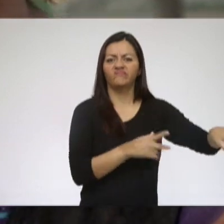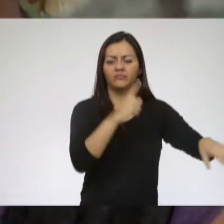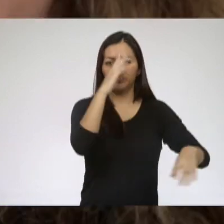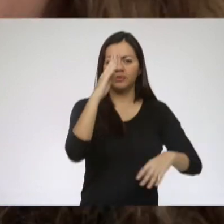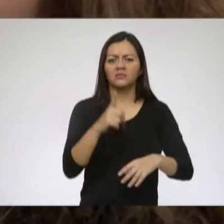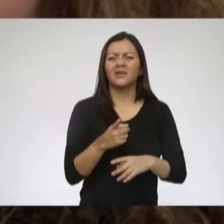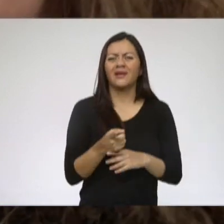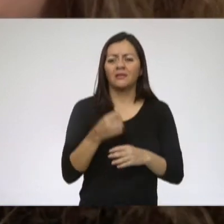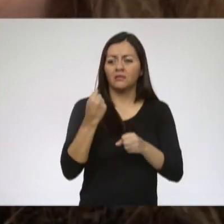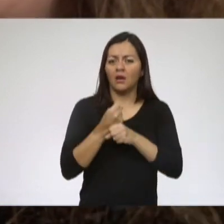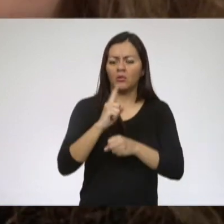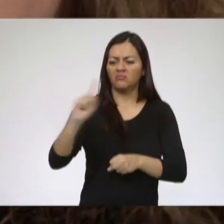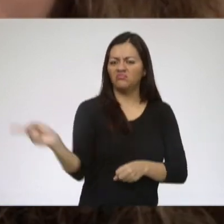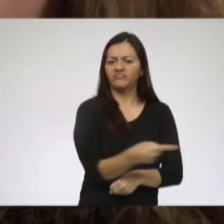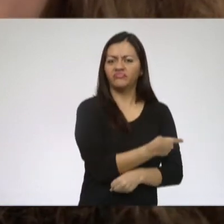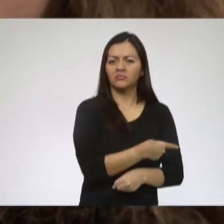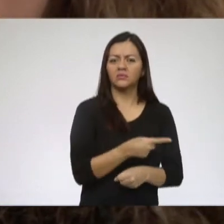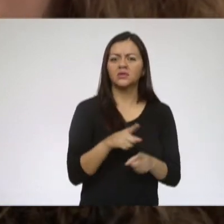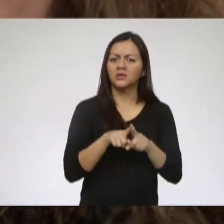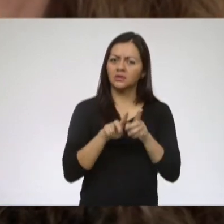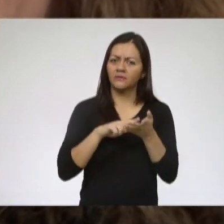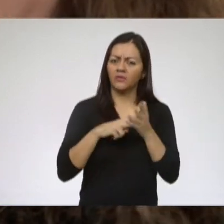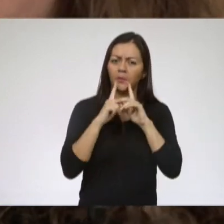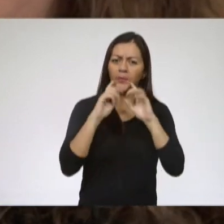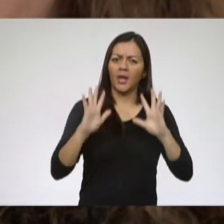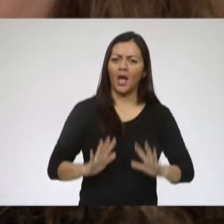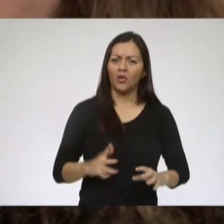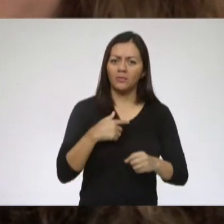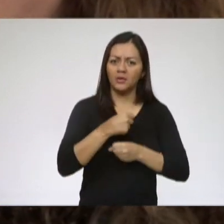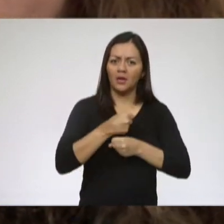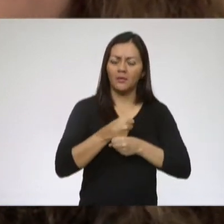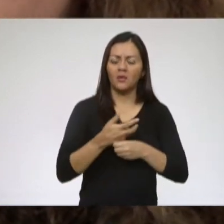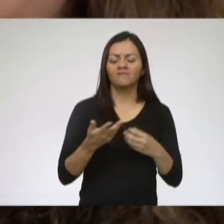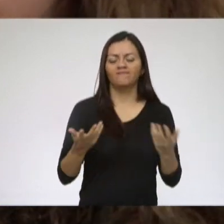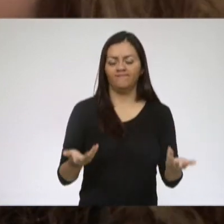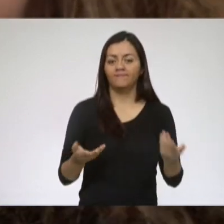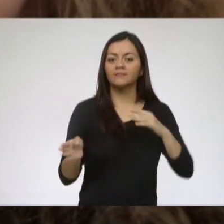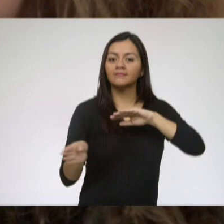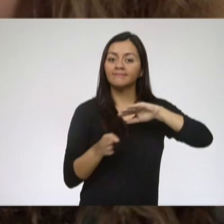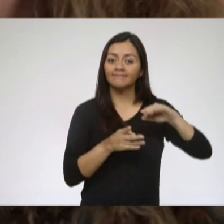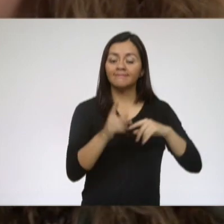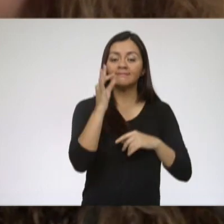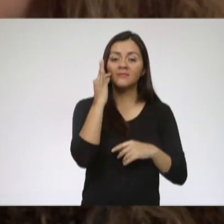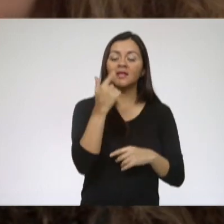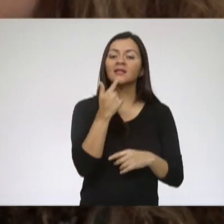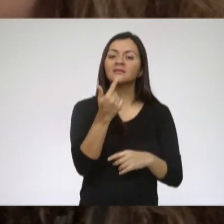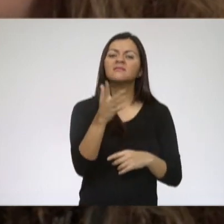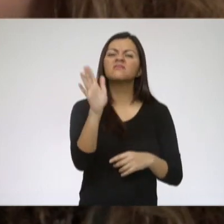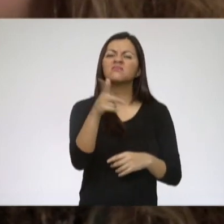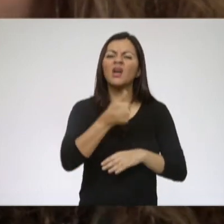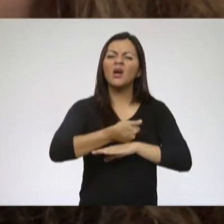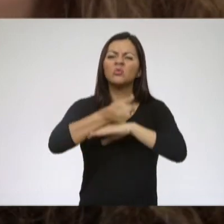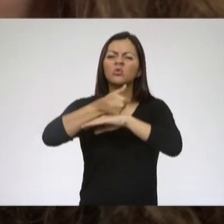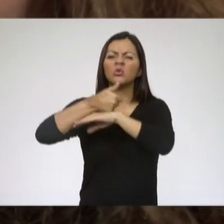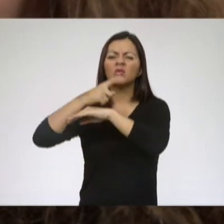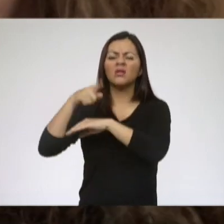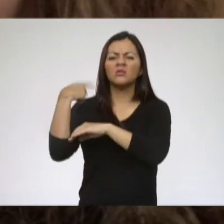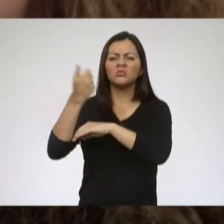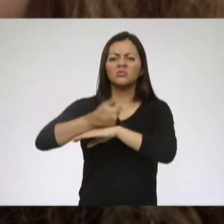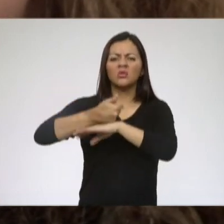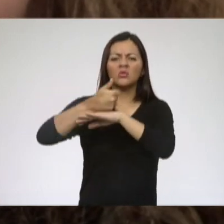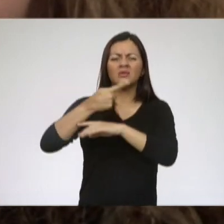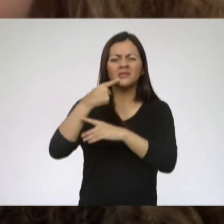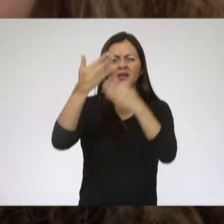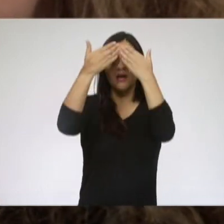un pecado. Sería importante que tanto las autoridades, que son las figuras de control, deben abrir un poco